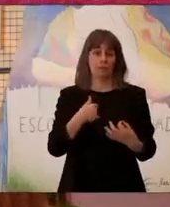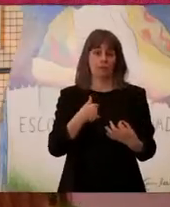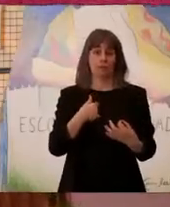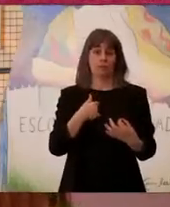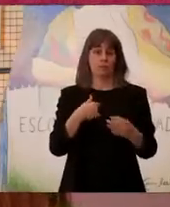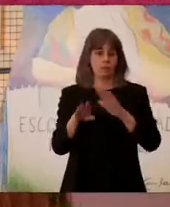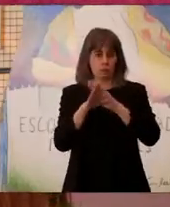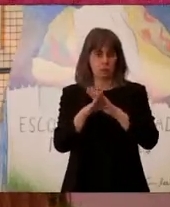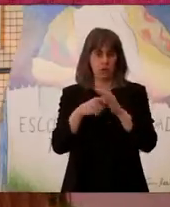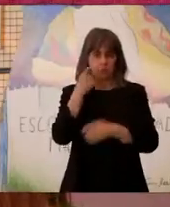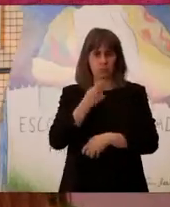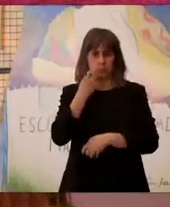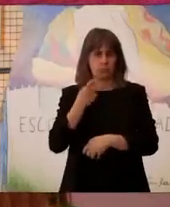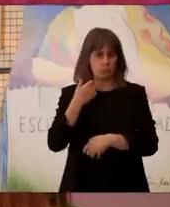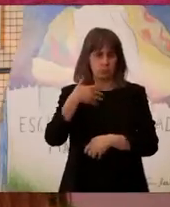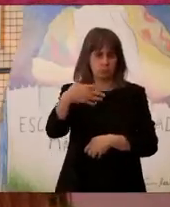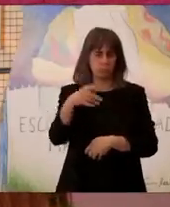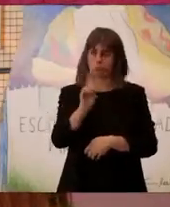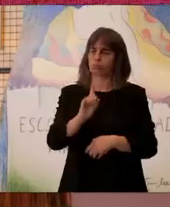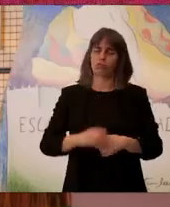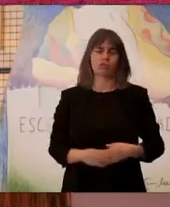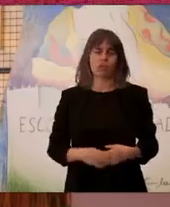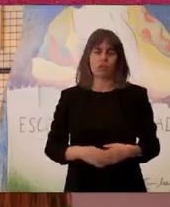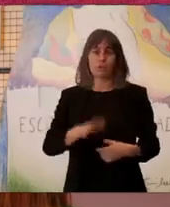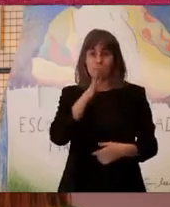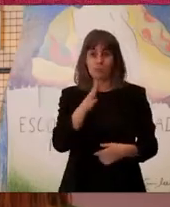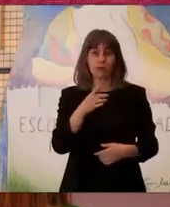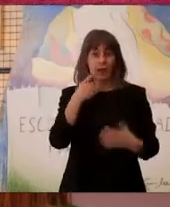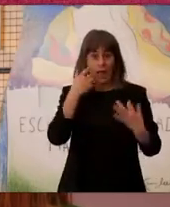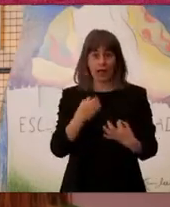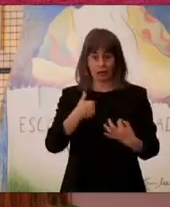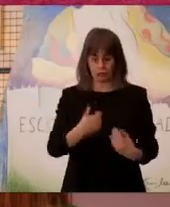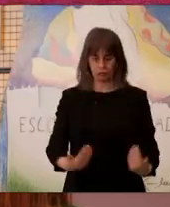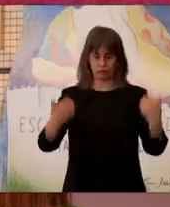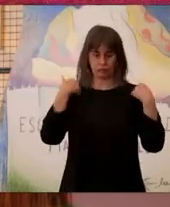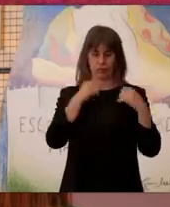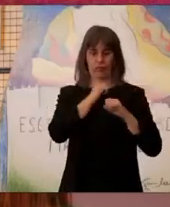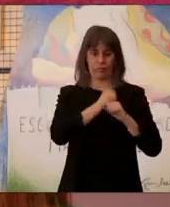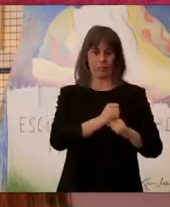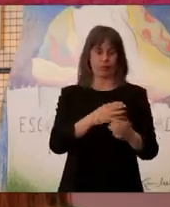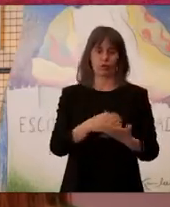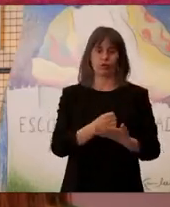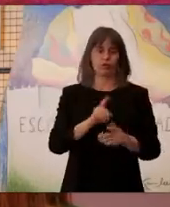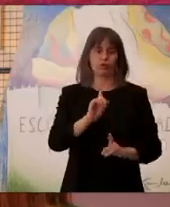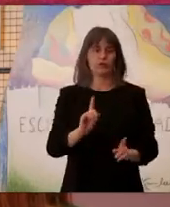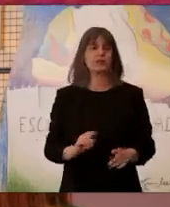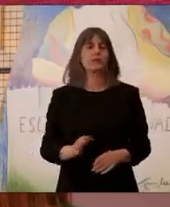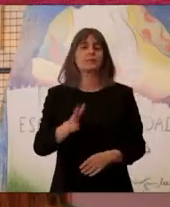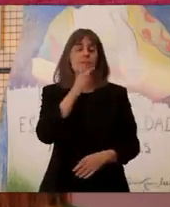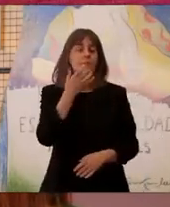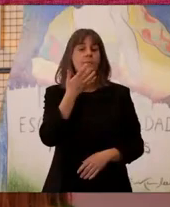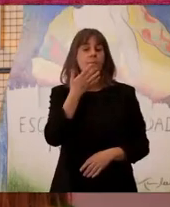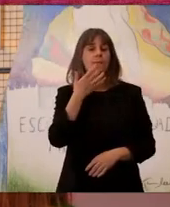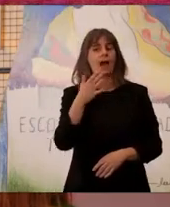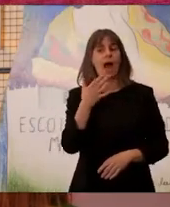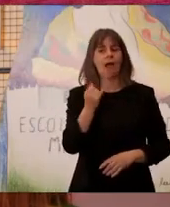mucho tiempo por lo que he dicho Porque además no depende todo de una a ver hay un en este momento hay una